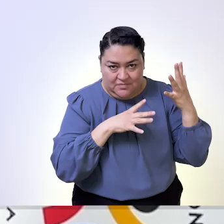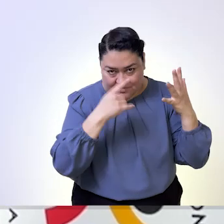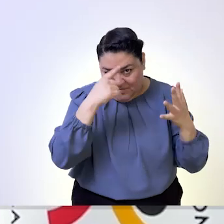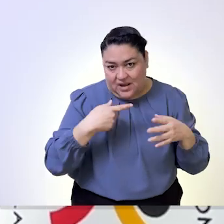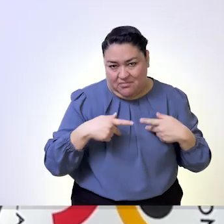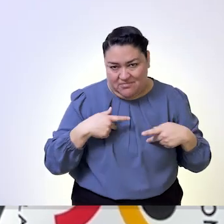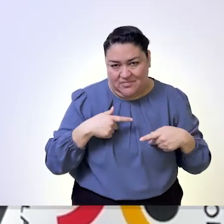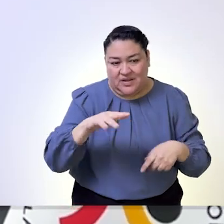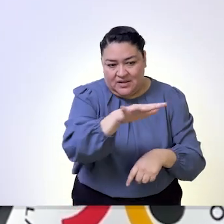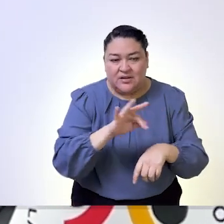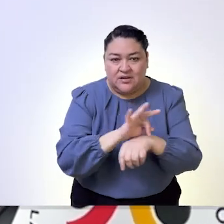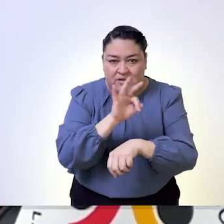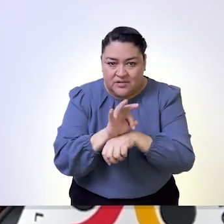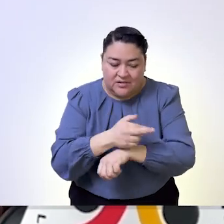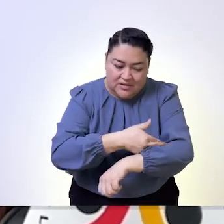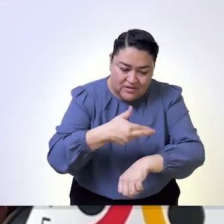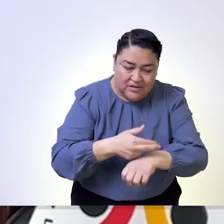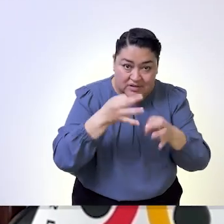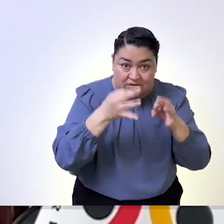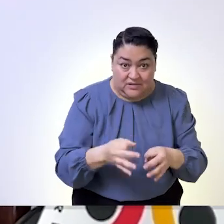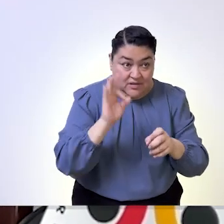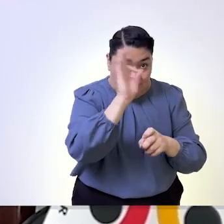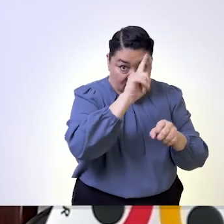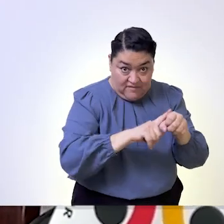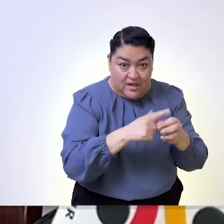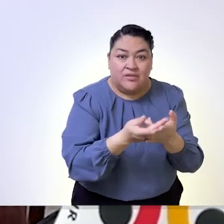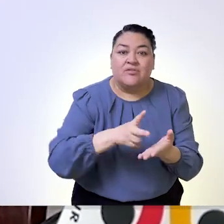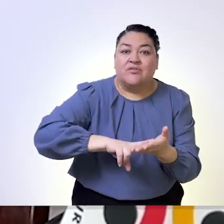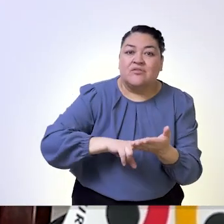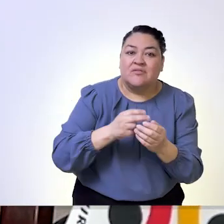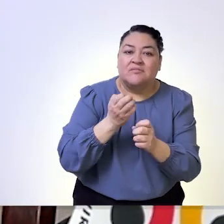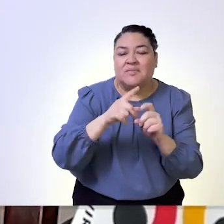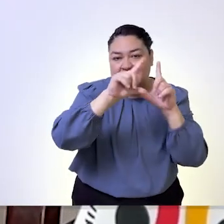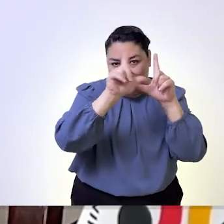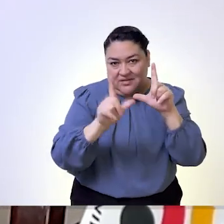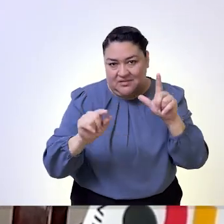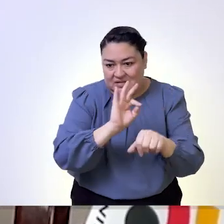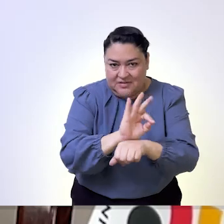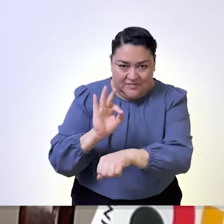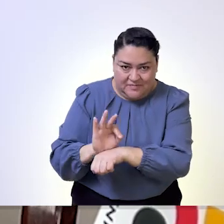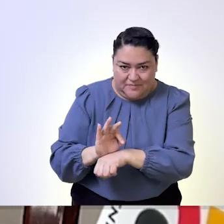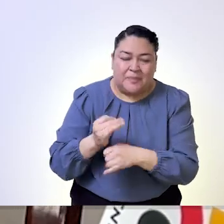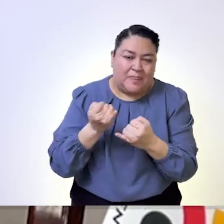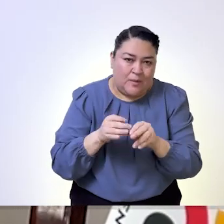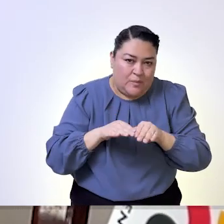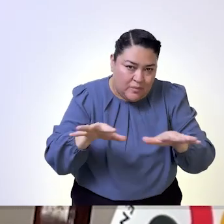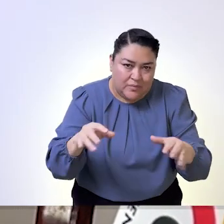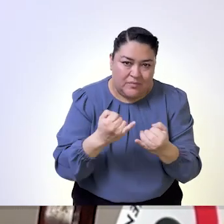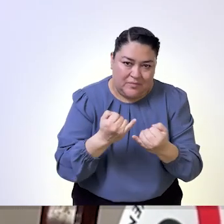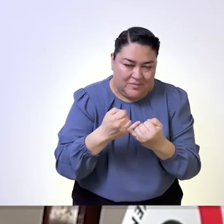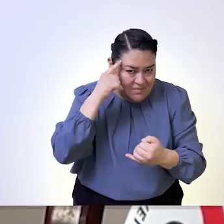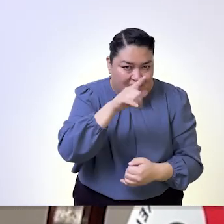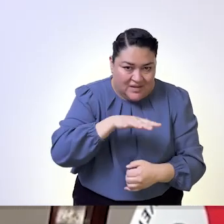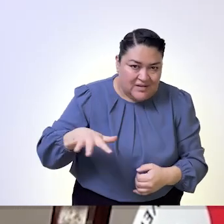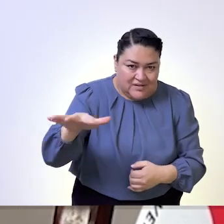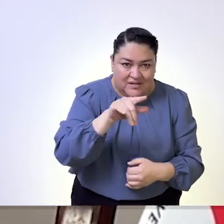en términos sustantivos que puedan operar no solamente a nivel federal, sino también a nivel nacional, que pasará